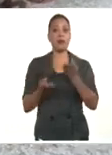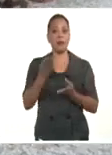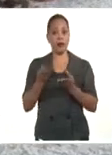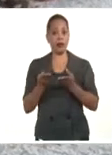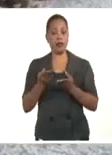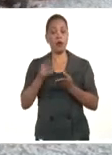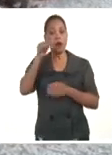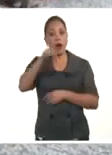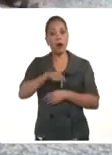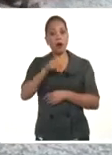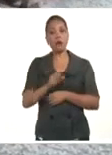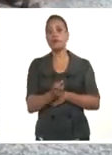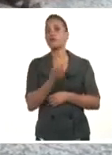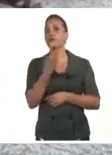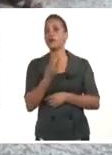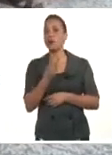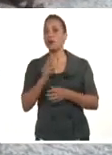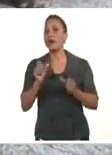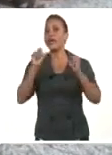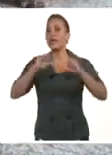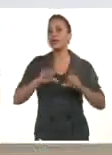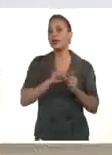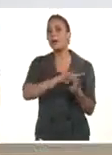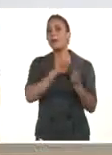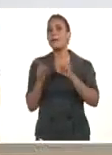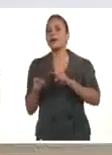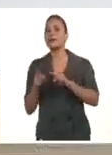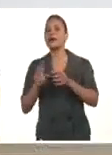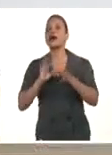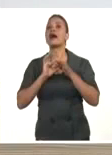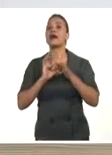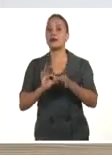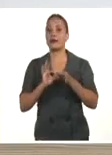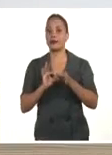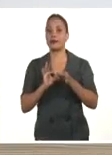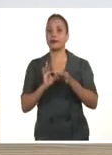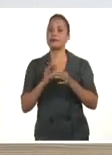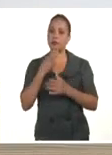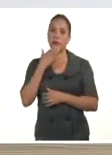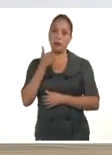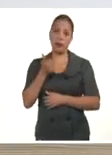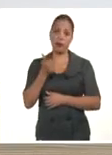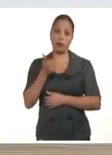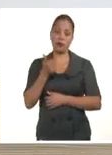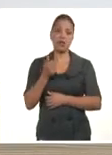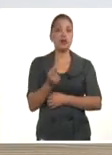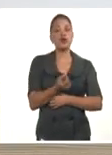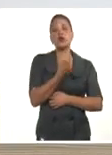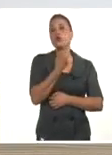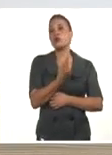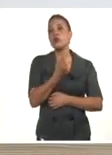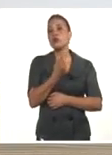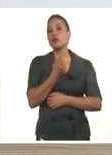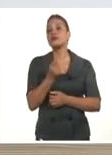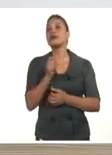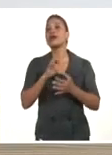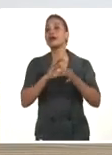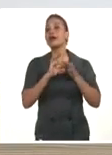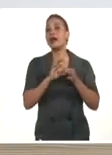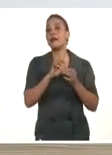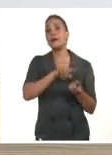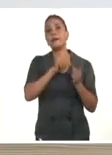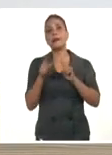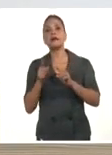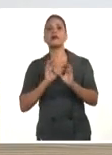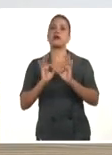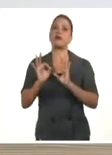2 pacientes críticos pasan al estado de grave, mejoría, y un paciente en estado grave pasa a estado